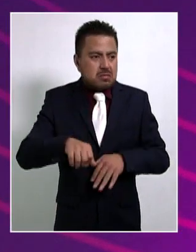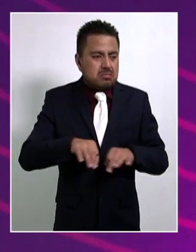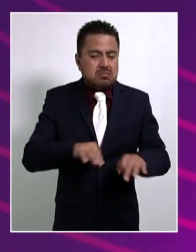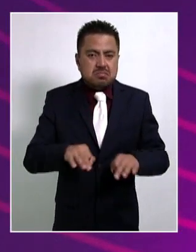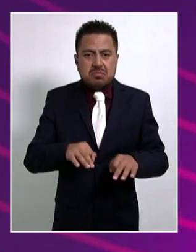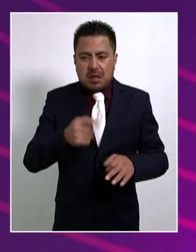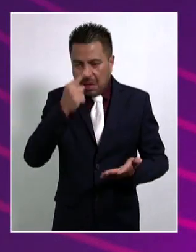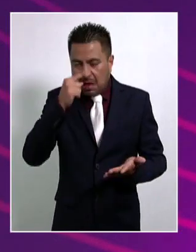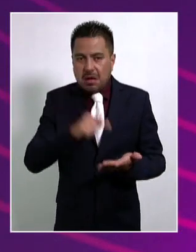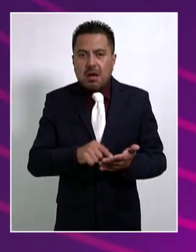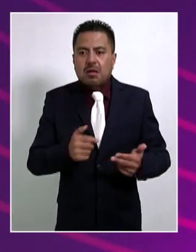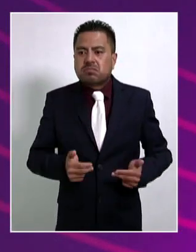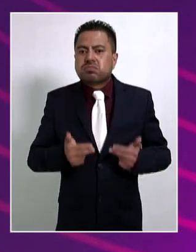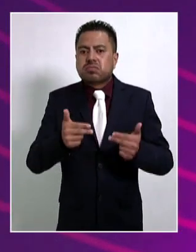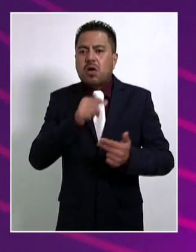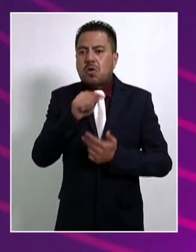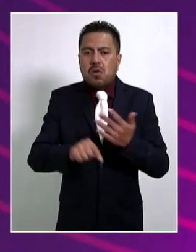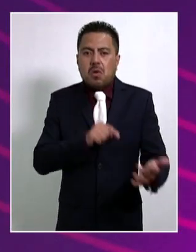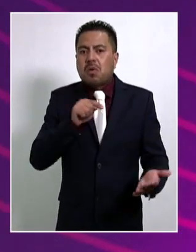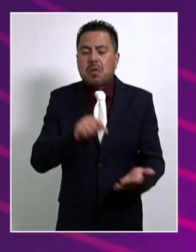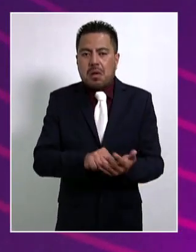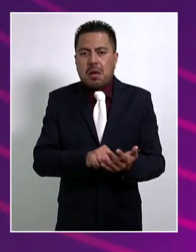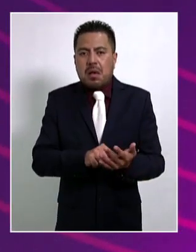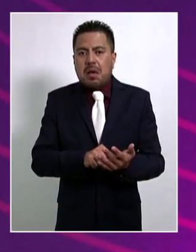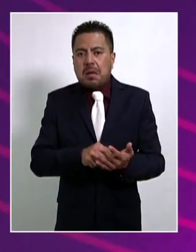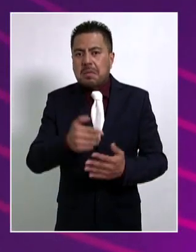Creo que hemos generado un espacio